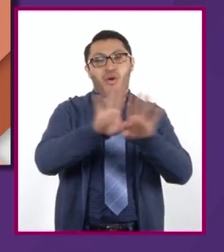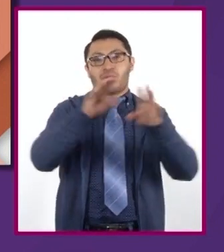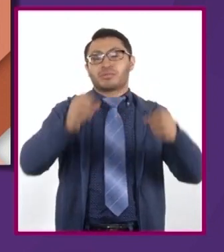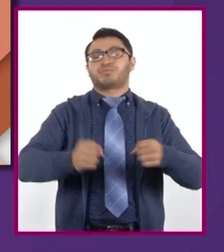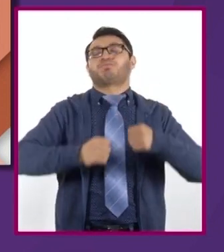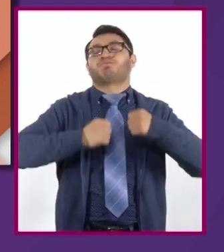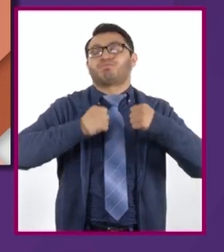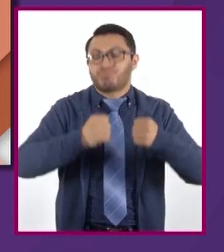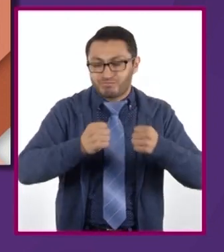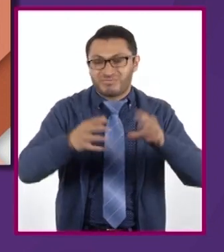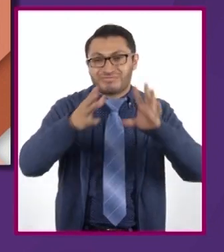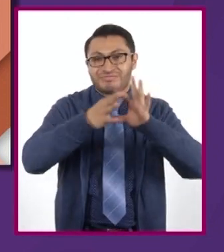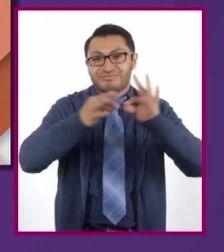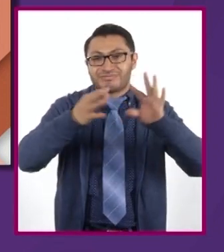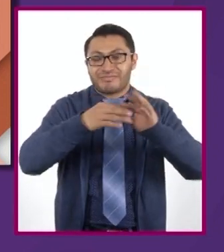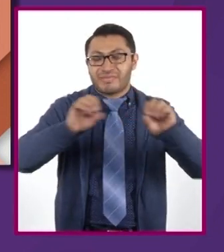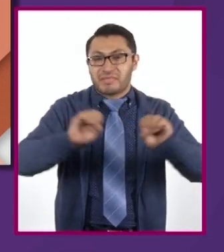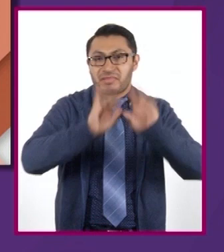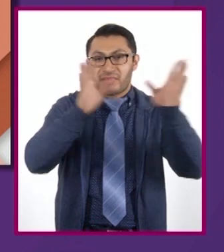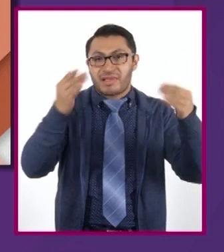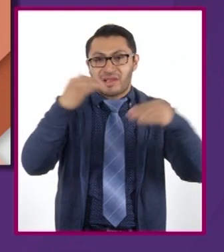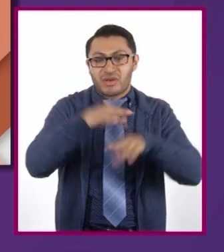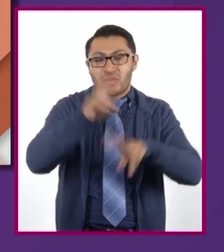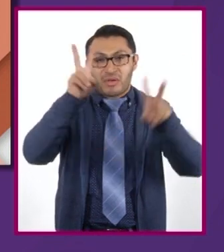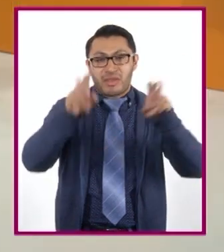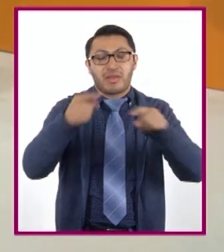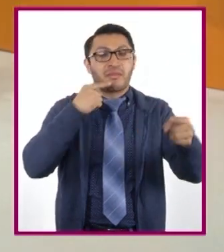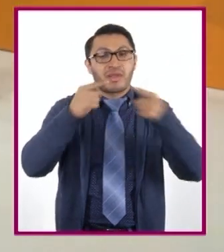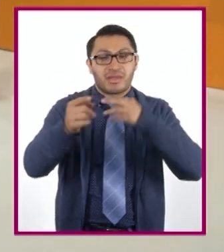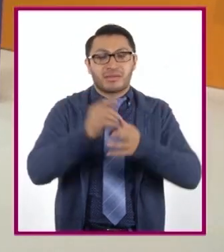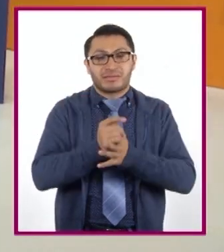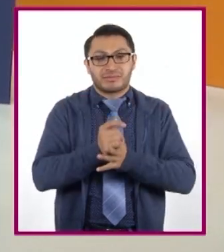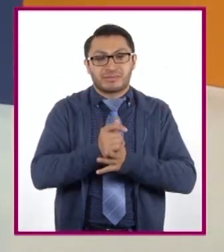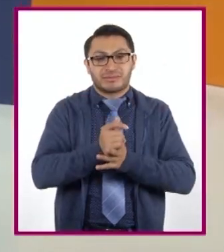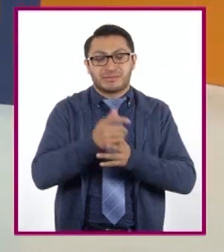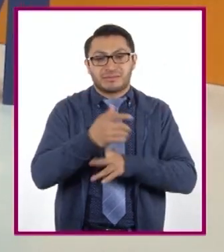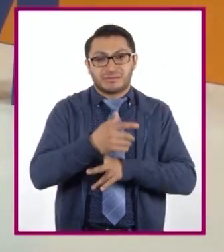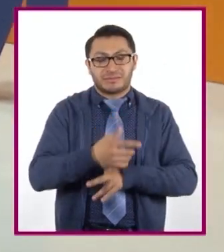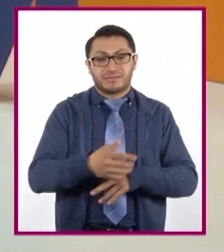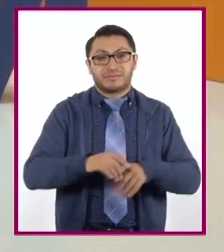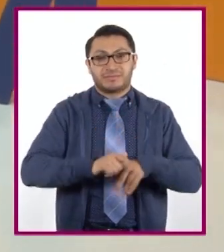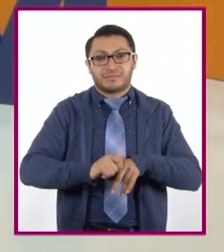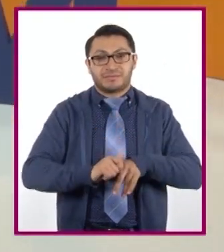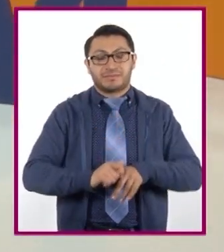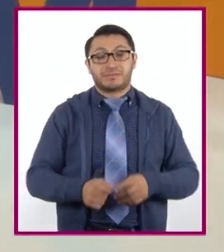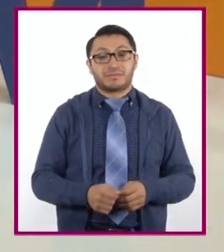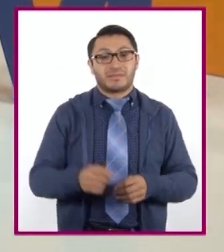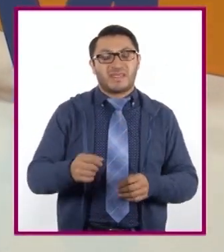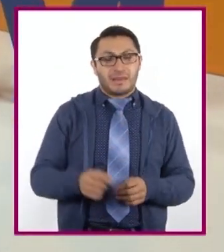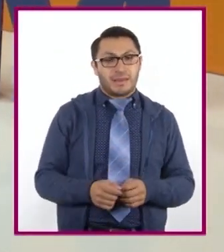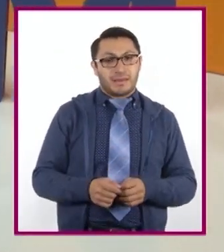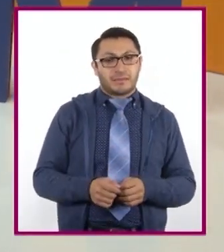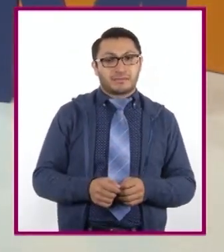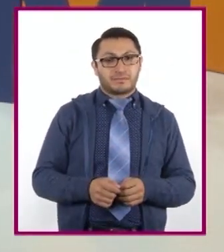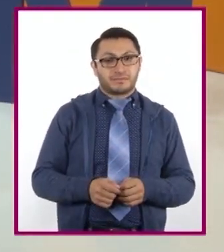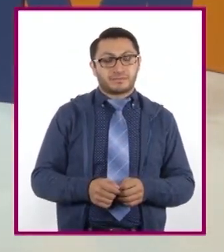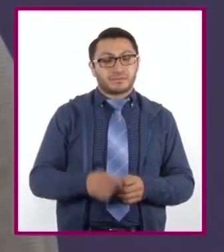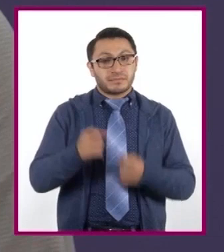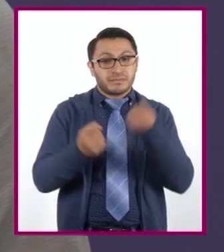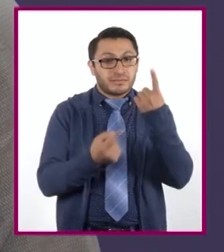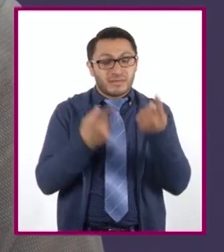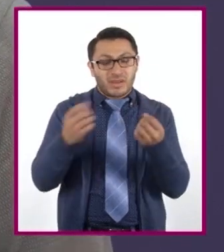fuerza a los argumentos que se exponen durante una discusión. Para recapitular, algunas de las estrategias discursivas